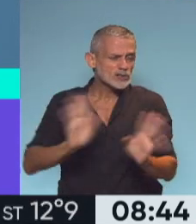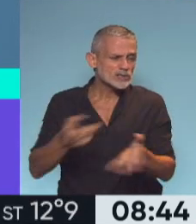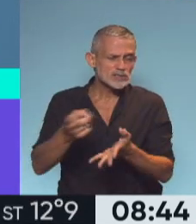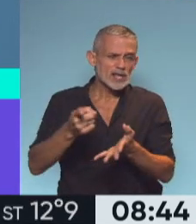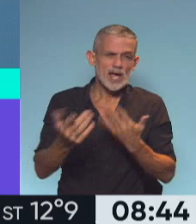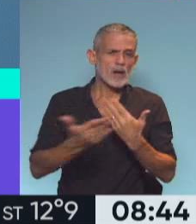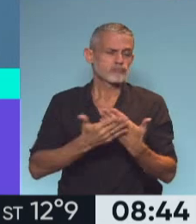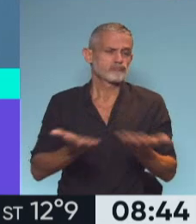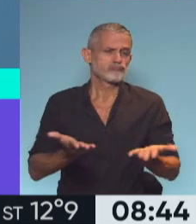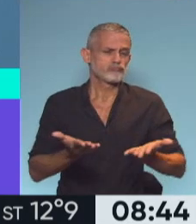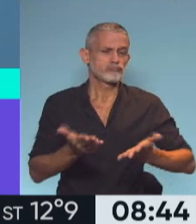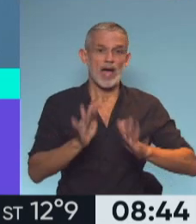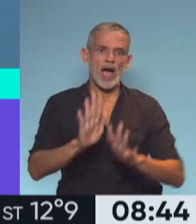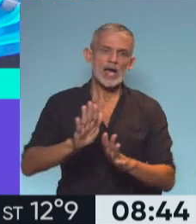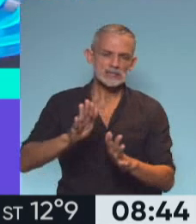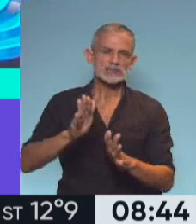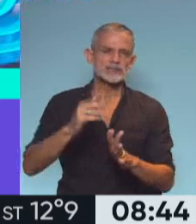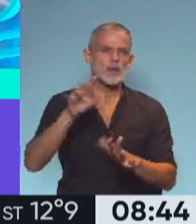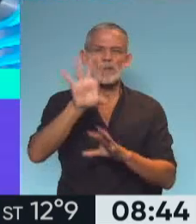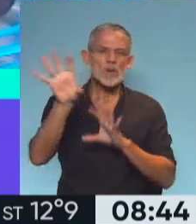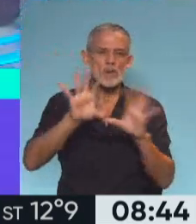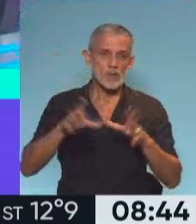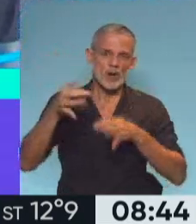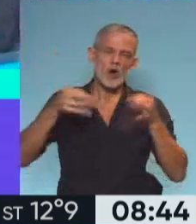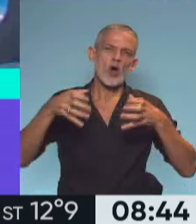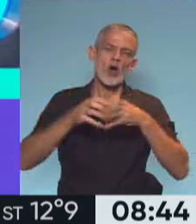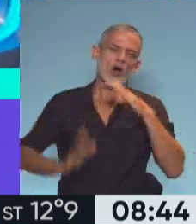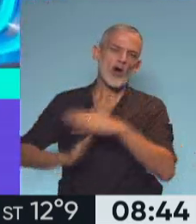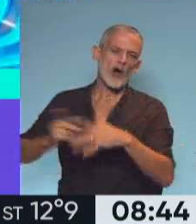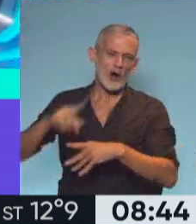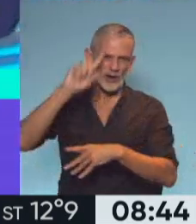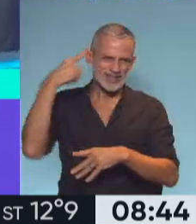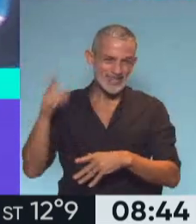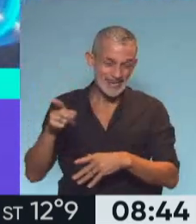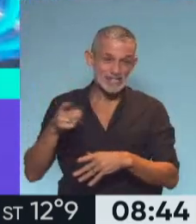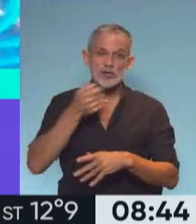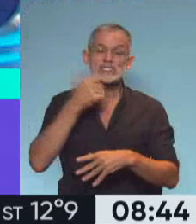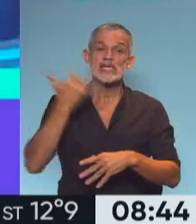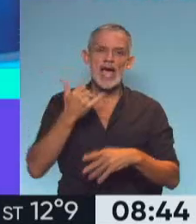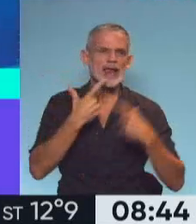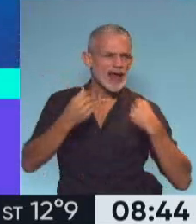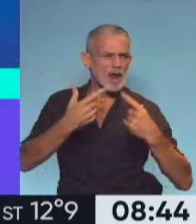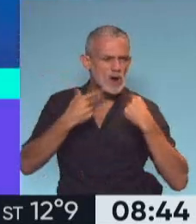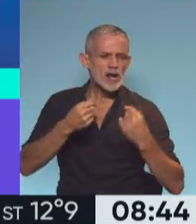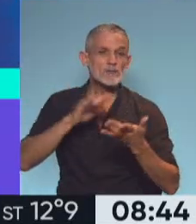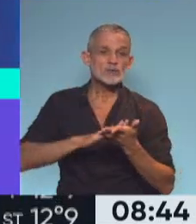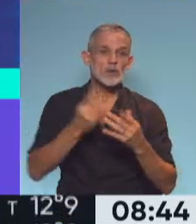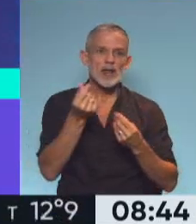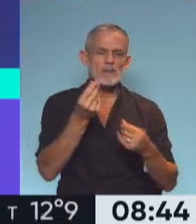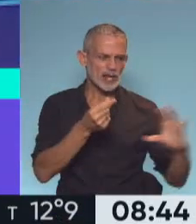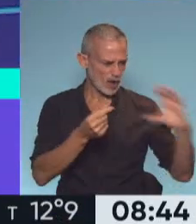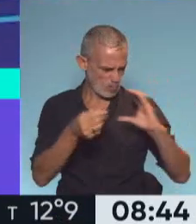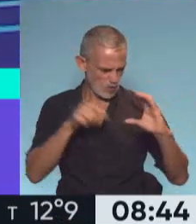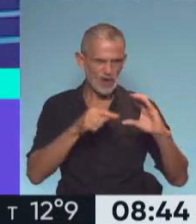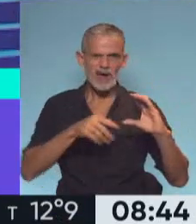el respaldo del Congreso. Es habitual, ¿no?, que los distritos provinciales lleguen a la Corte Suprema de Justicia de la Nación cuando existe algún tipo de reclamo relacionado con los fondos que recibe